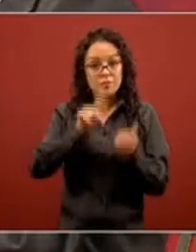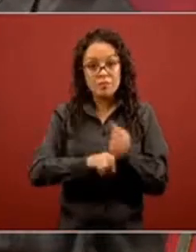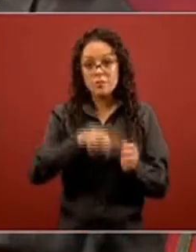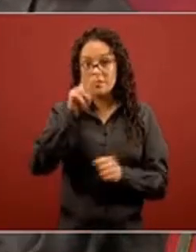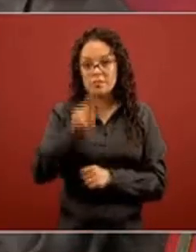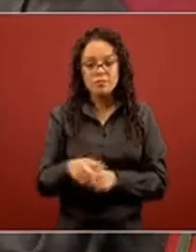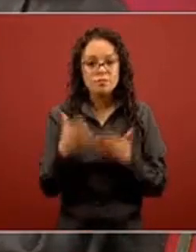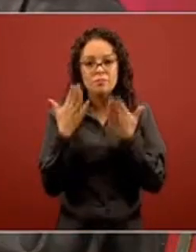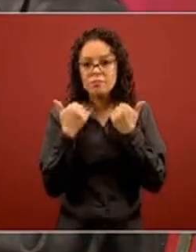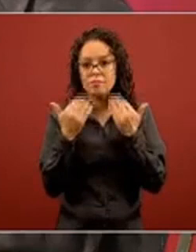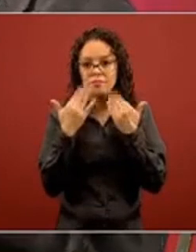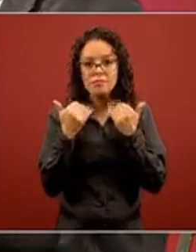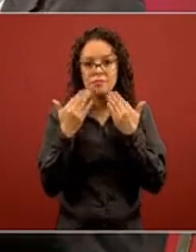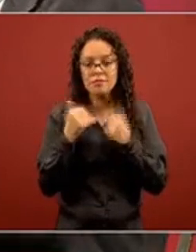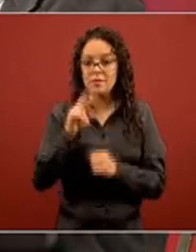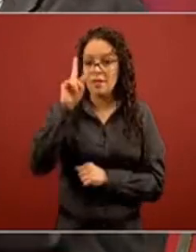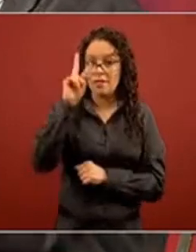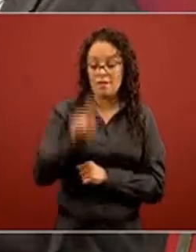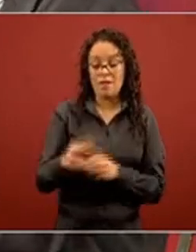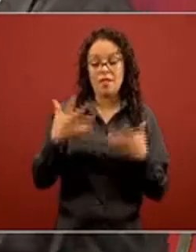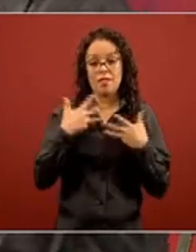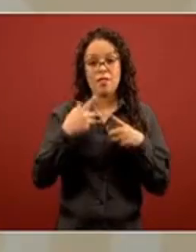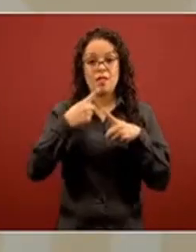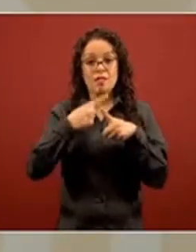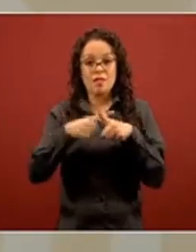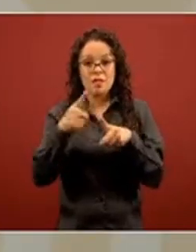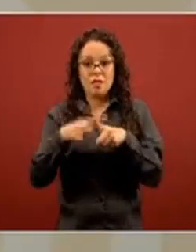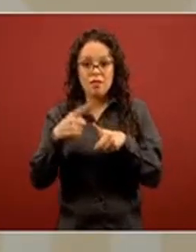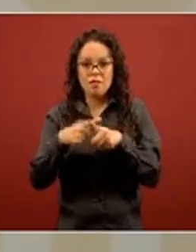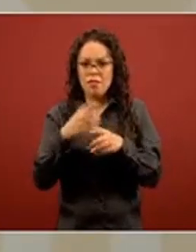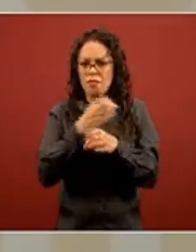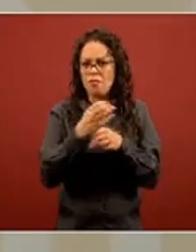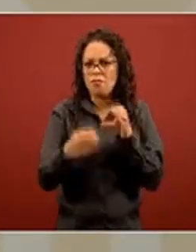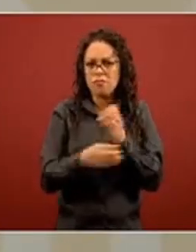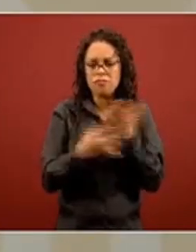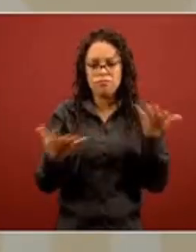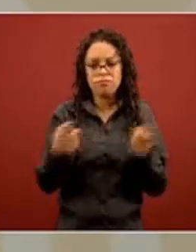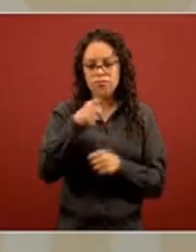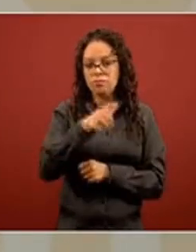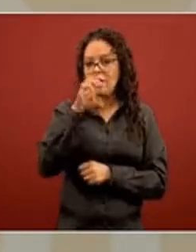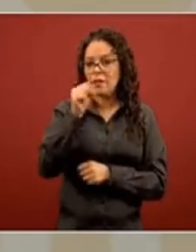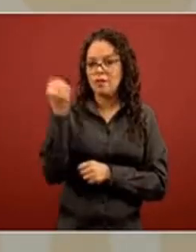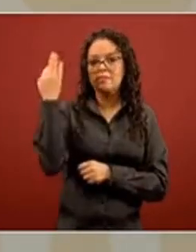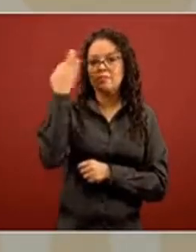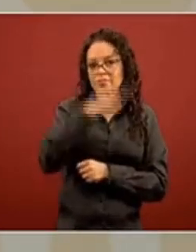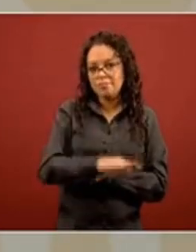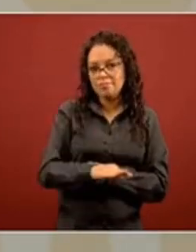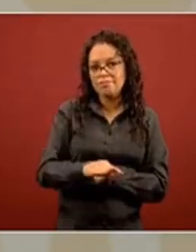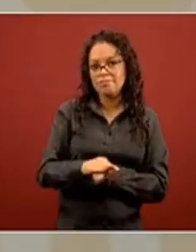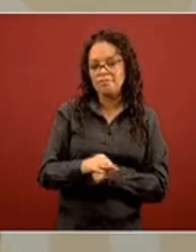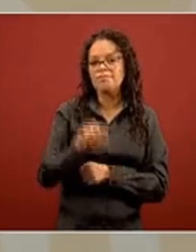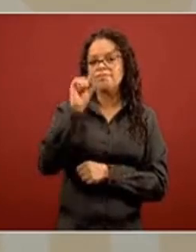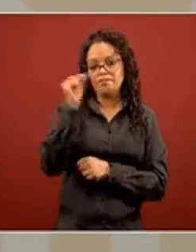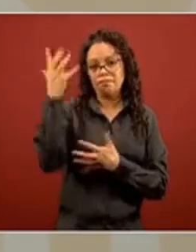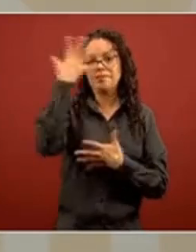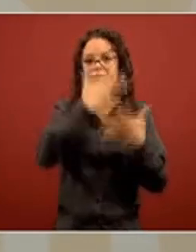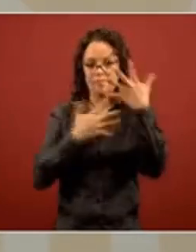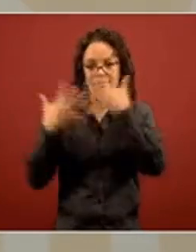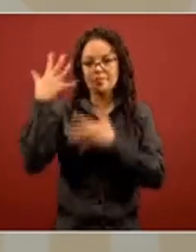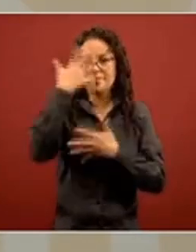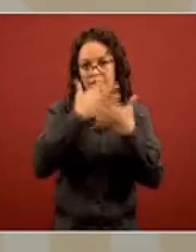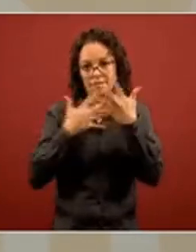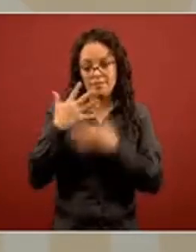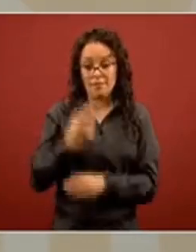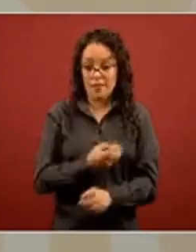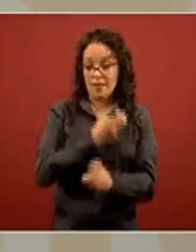muchísimas cosas en la vida que están sujetas a controversias. Entonces, dada esta situación,